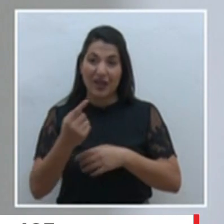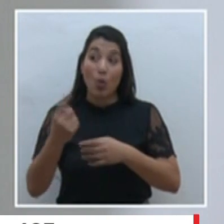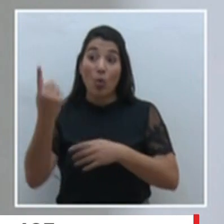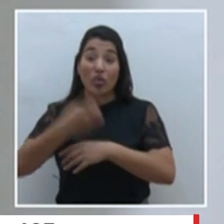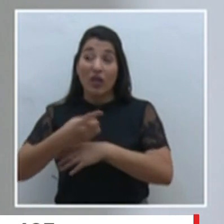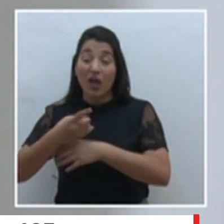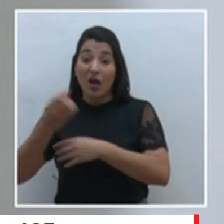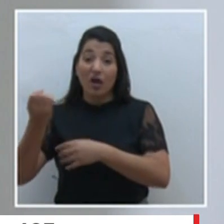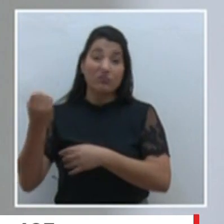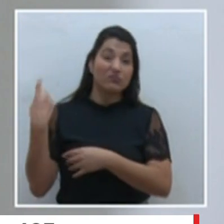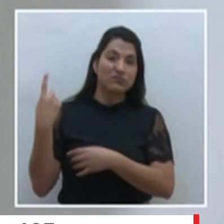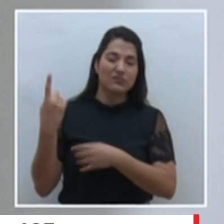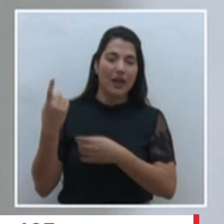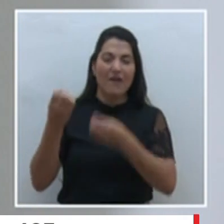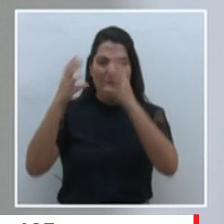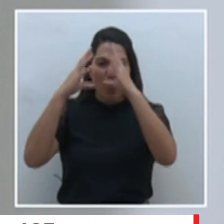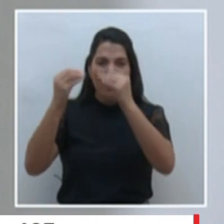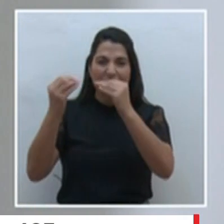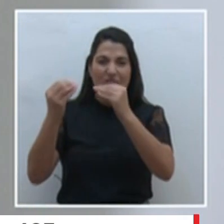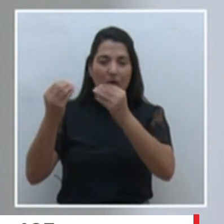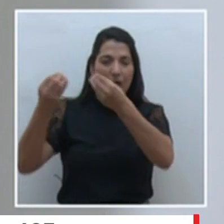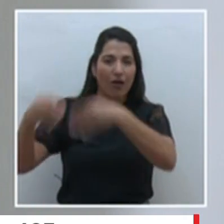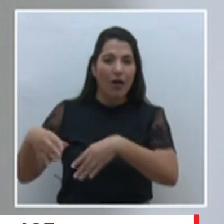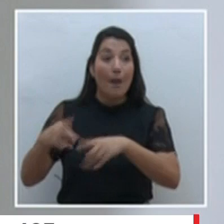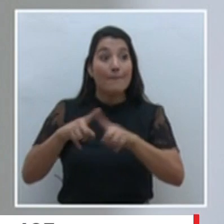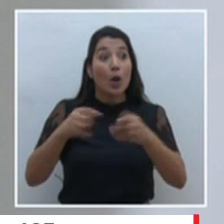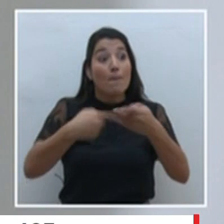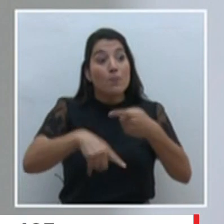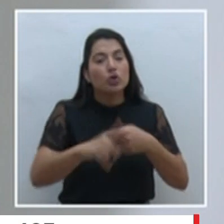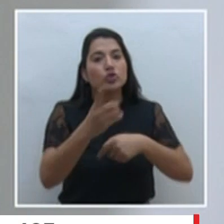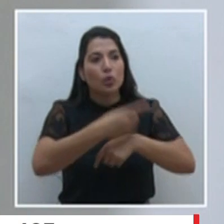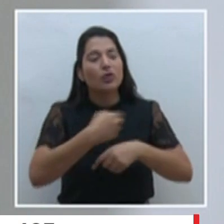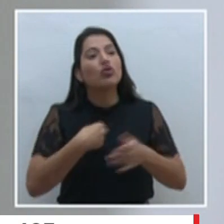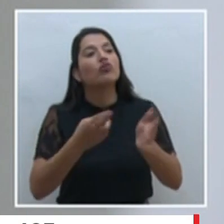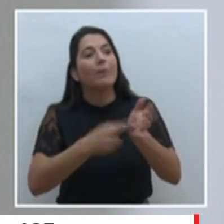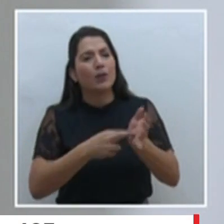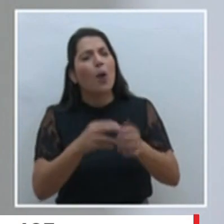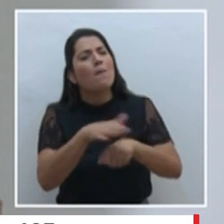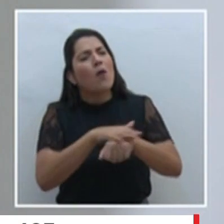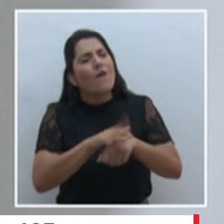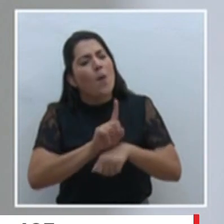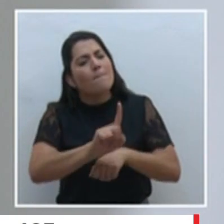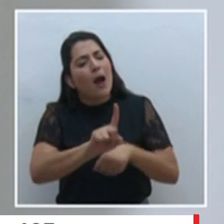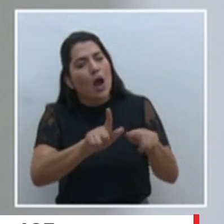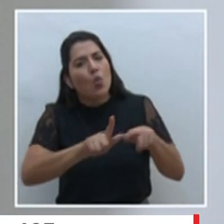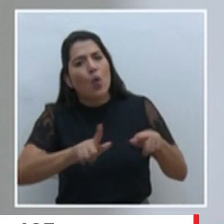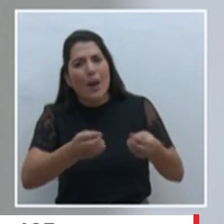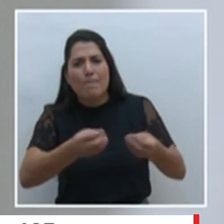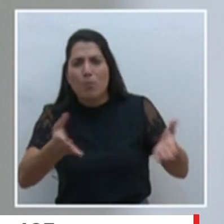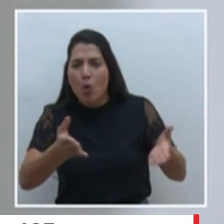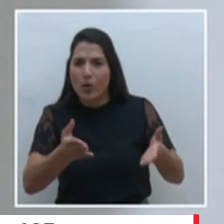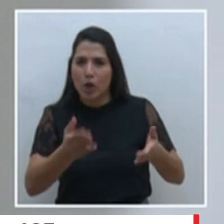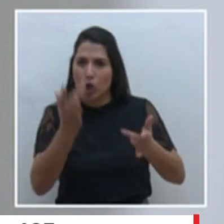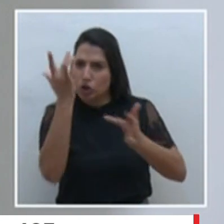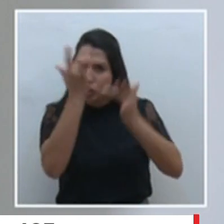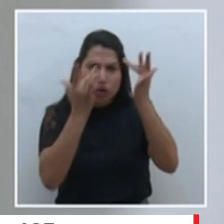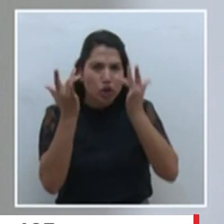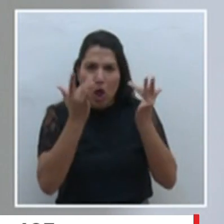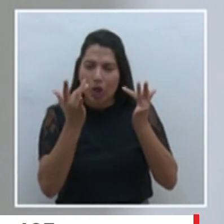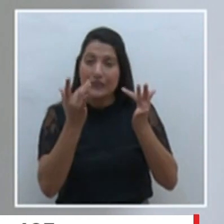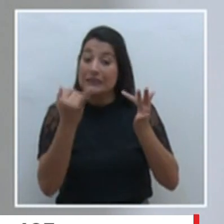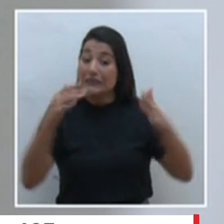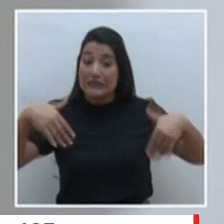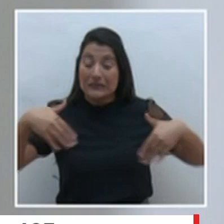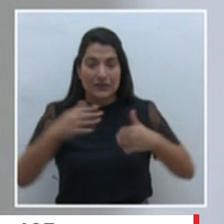por favor, si va a un lugar público, no se toque la cara si no se ha lavado las manos. Y esa persona entendió que eso era muy grave, que con eso